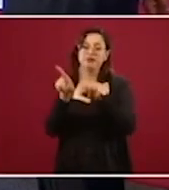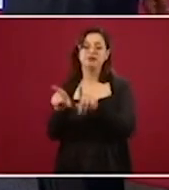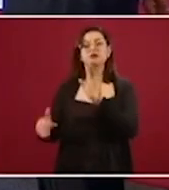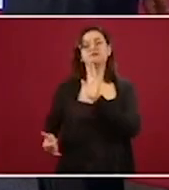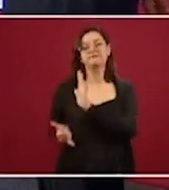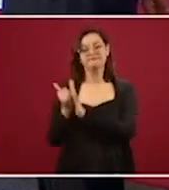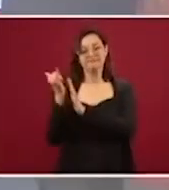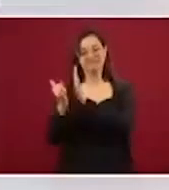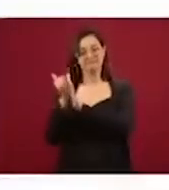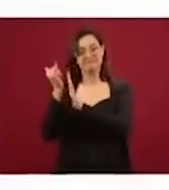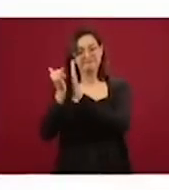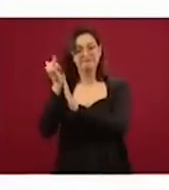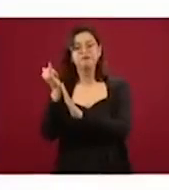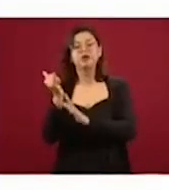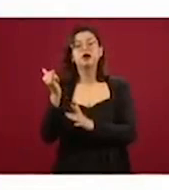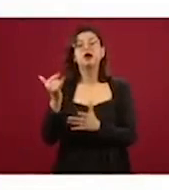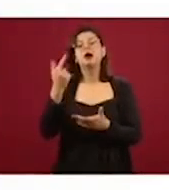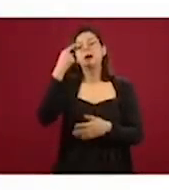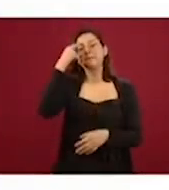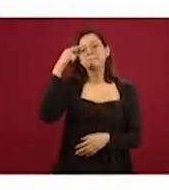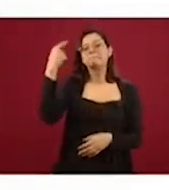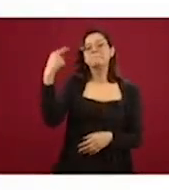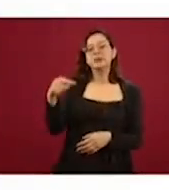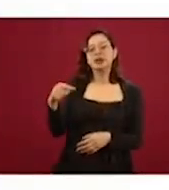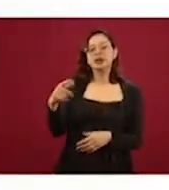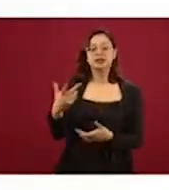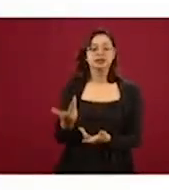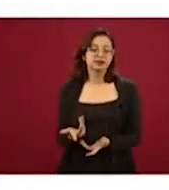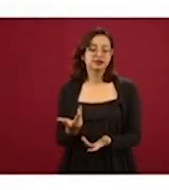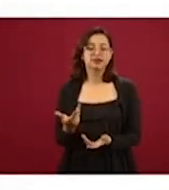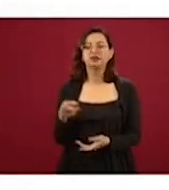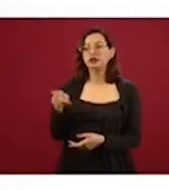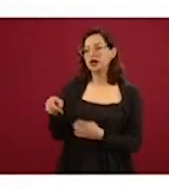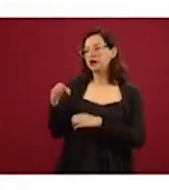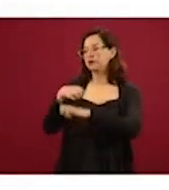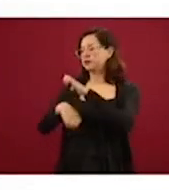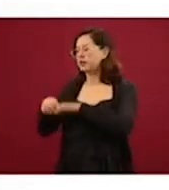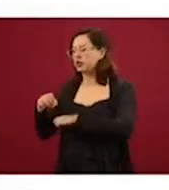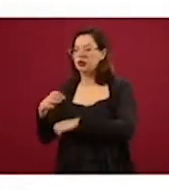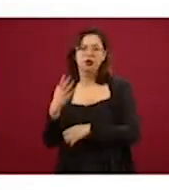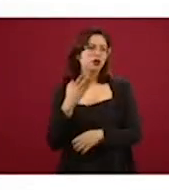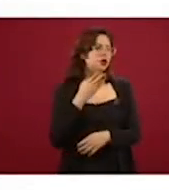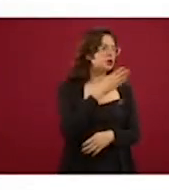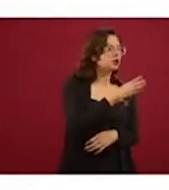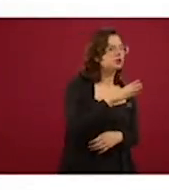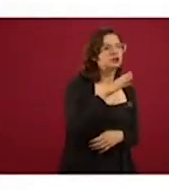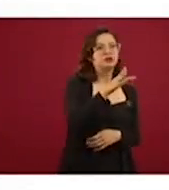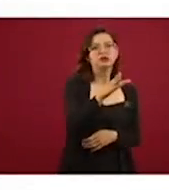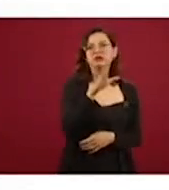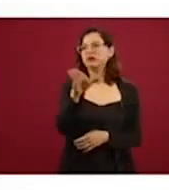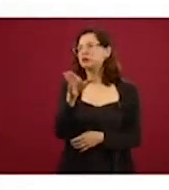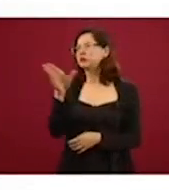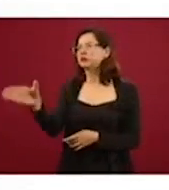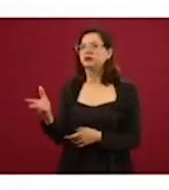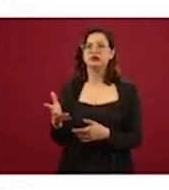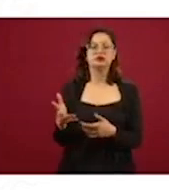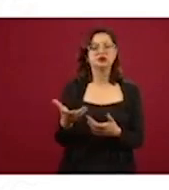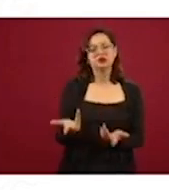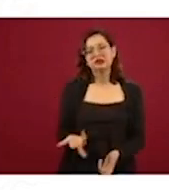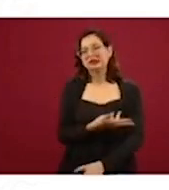objetivo de terminar con que el empresario tenga que ir a una y otra ventanilla y que sencillamente de